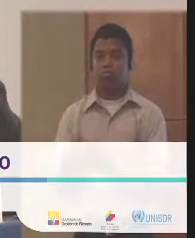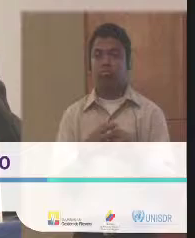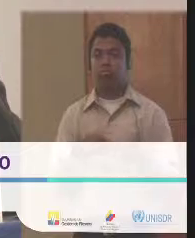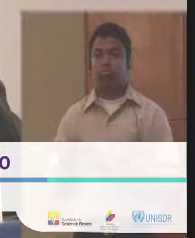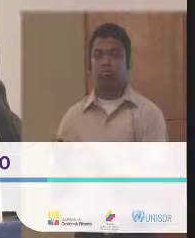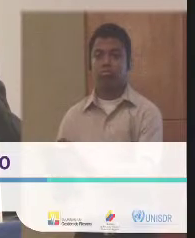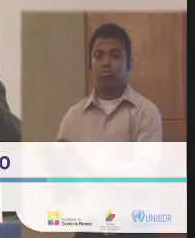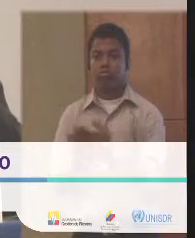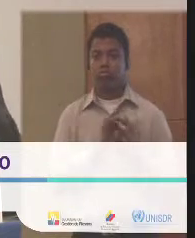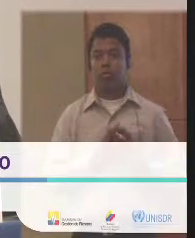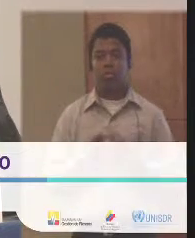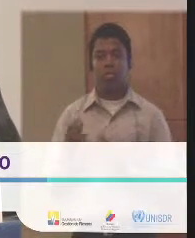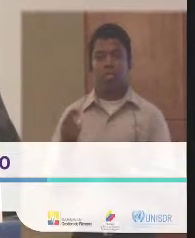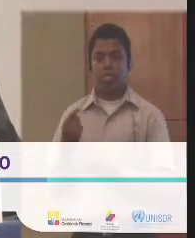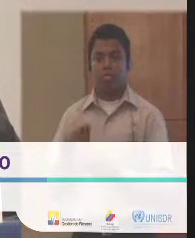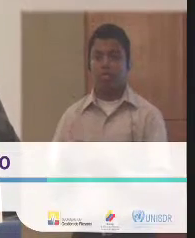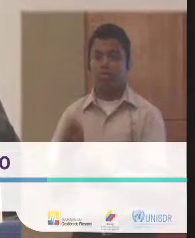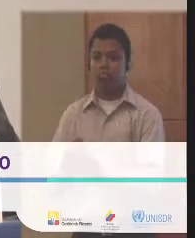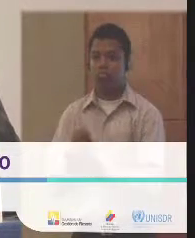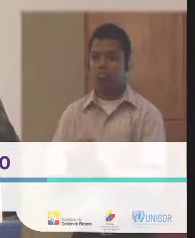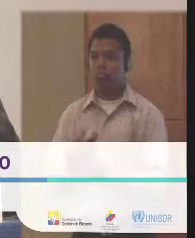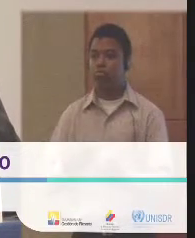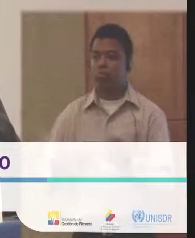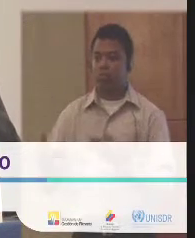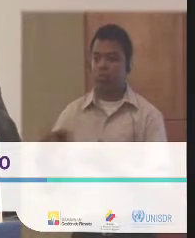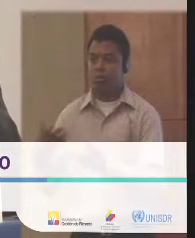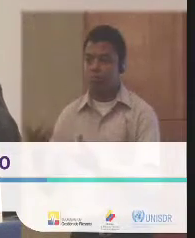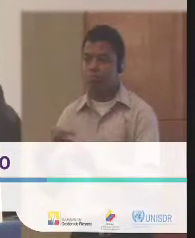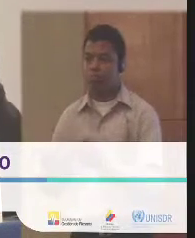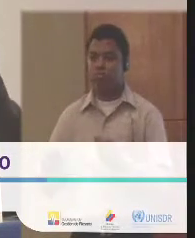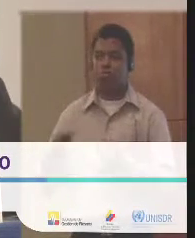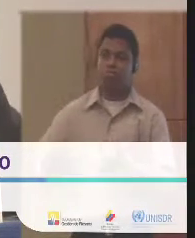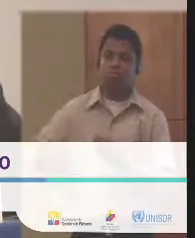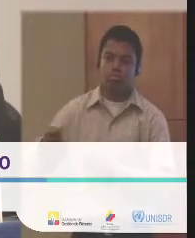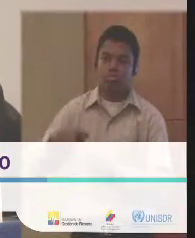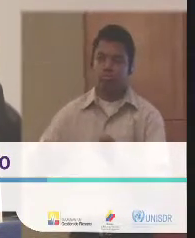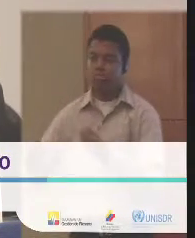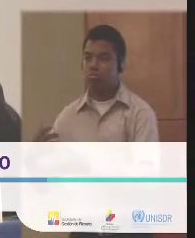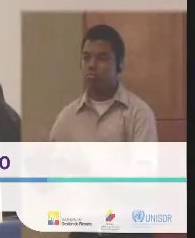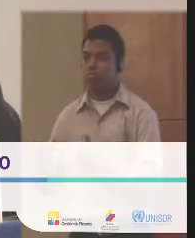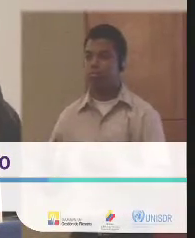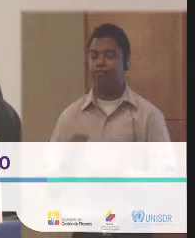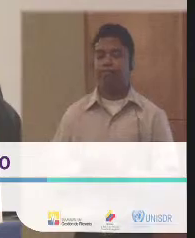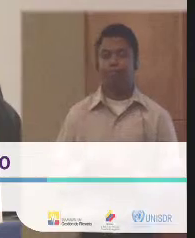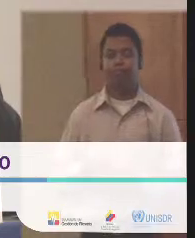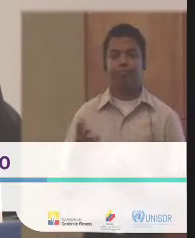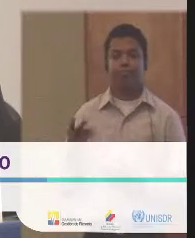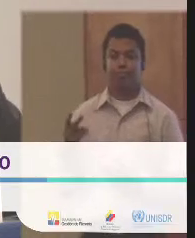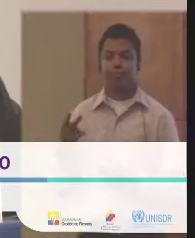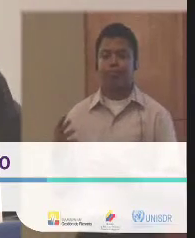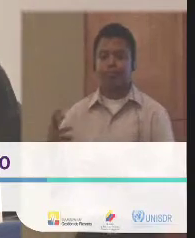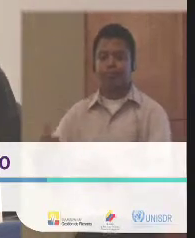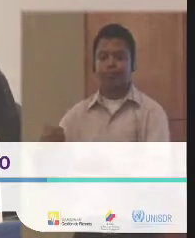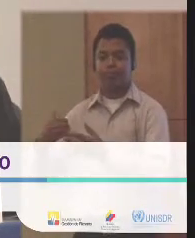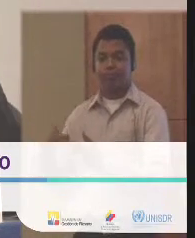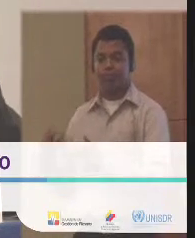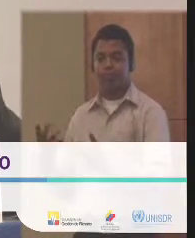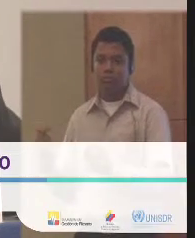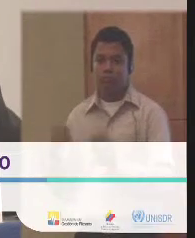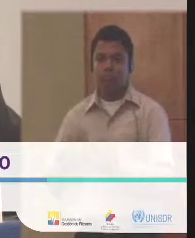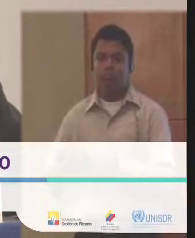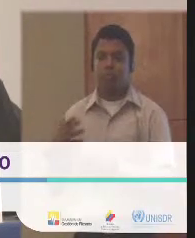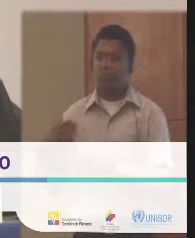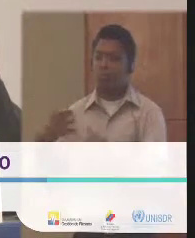de financiamiento, el tema de transferencia, podemos llamar también de retención, cómo se ha venido manejando, y nos lo muestra en